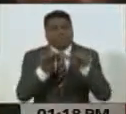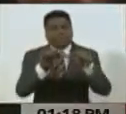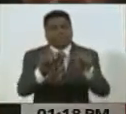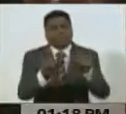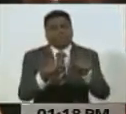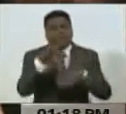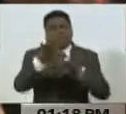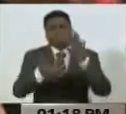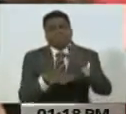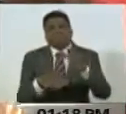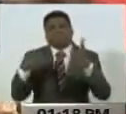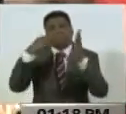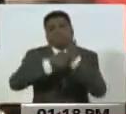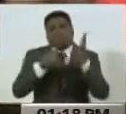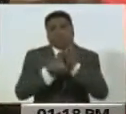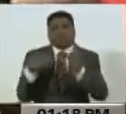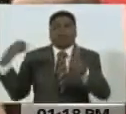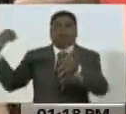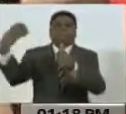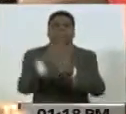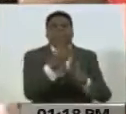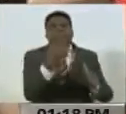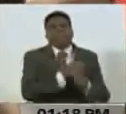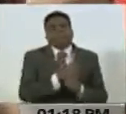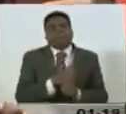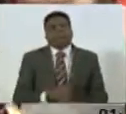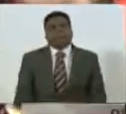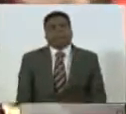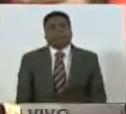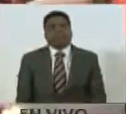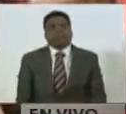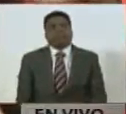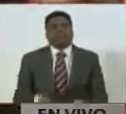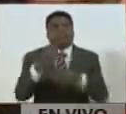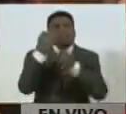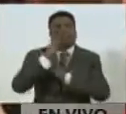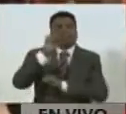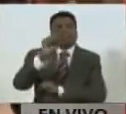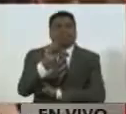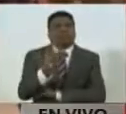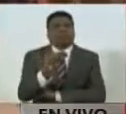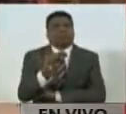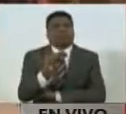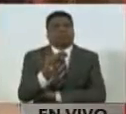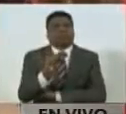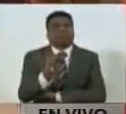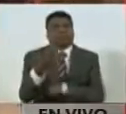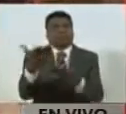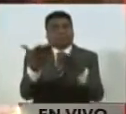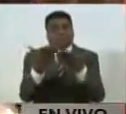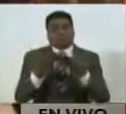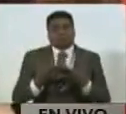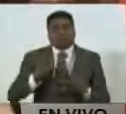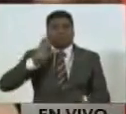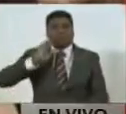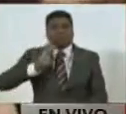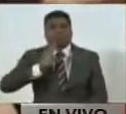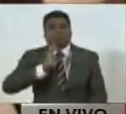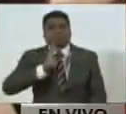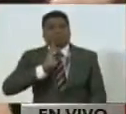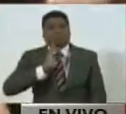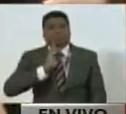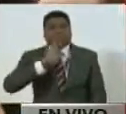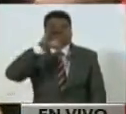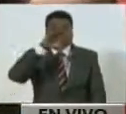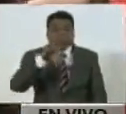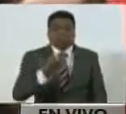lucha, conquistando la soberanía y defendiendo la soberanía que nos dejó Simón Bolívar,